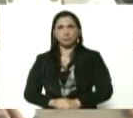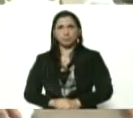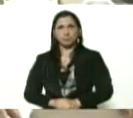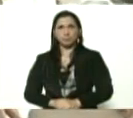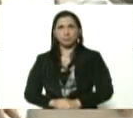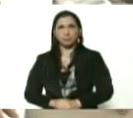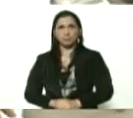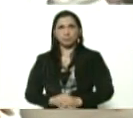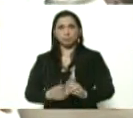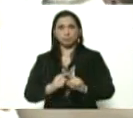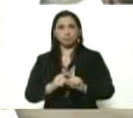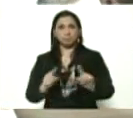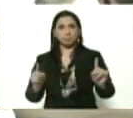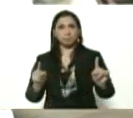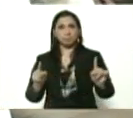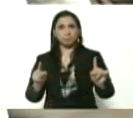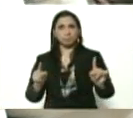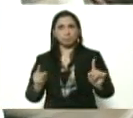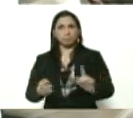para